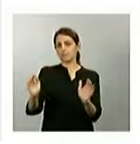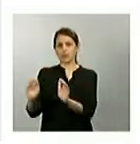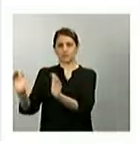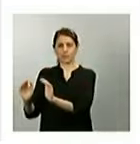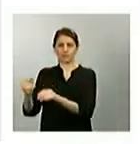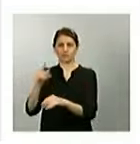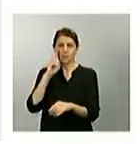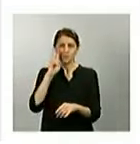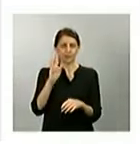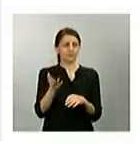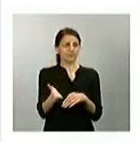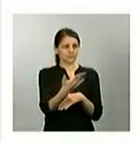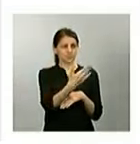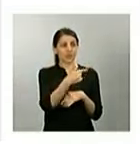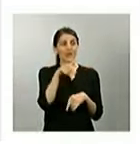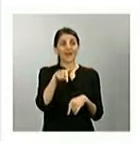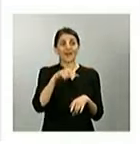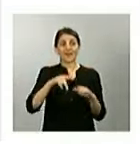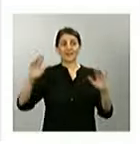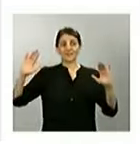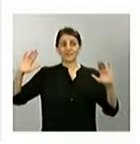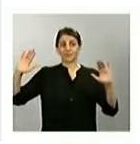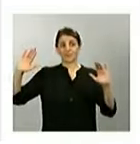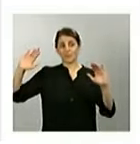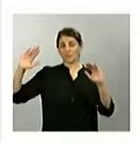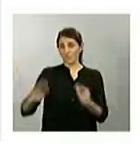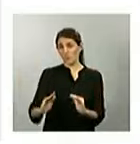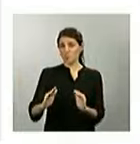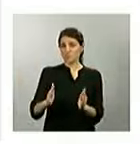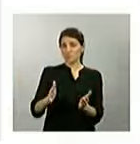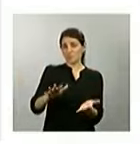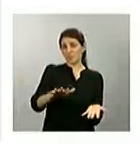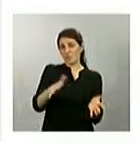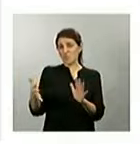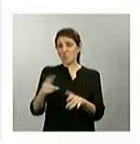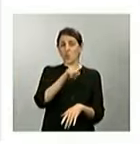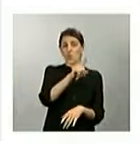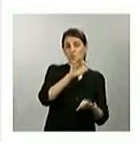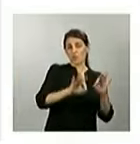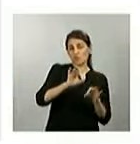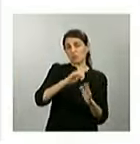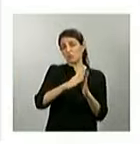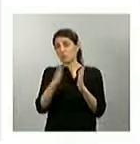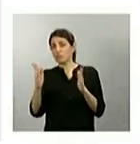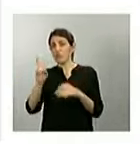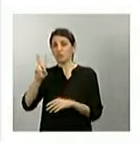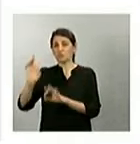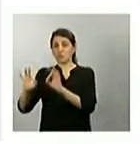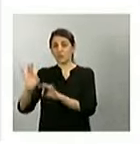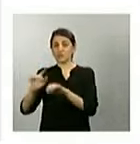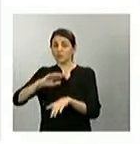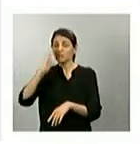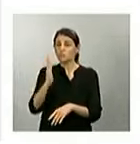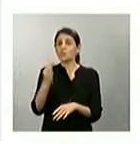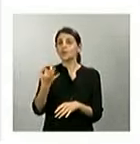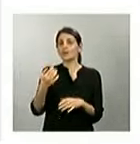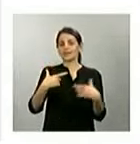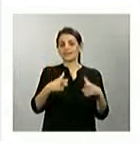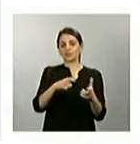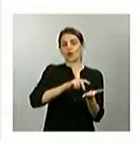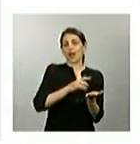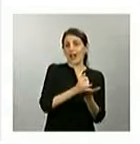tenido caídas relativamente moderadas entre el 1 y el 2% estoy hablando del sector agrario las empleadas y los autónomos